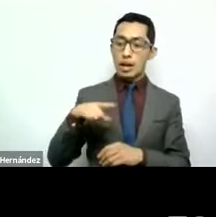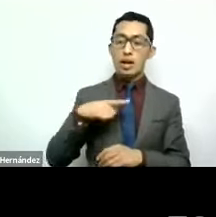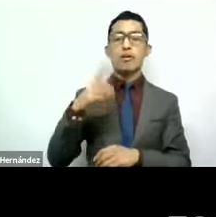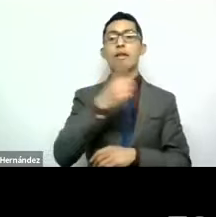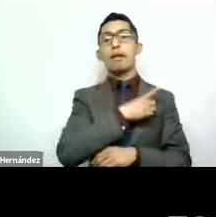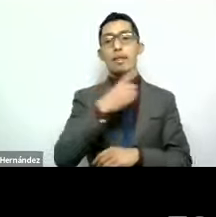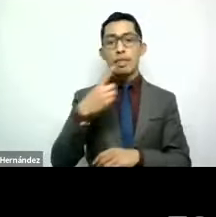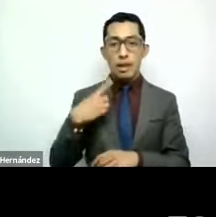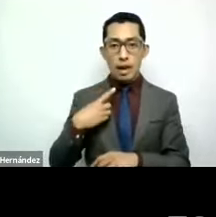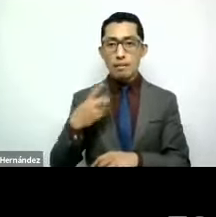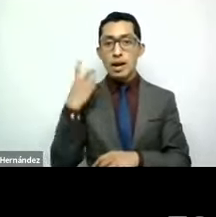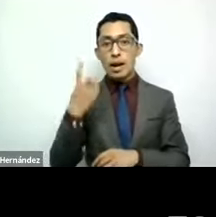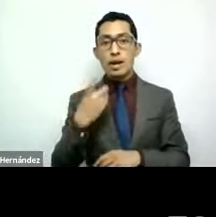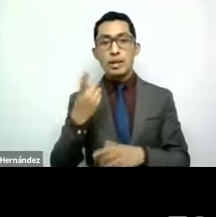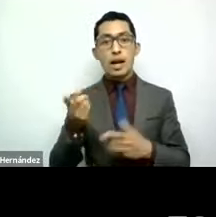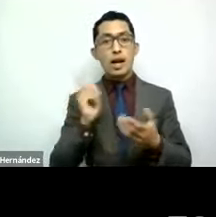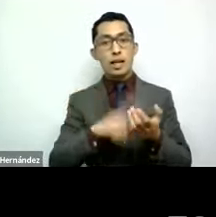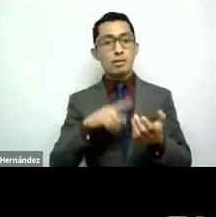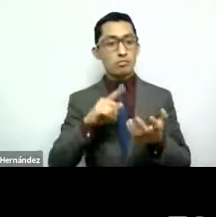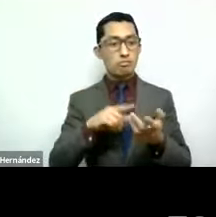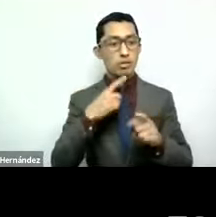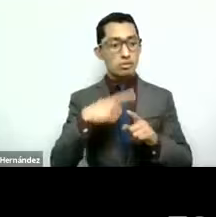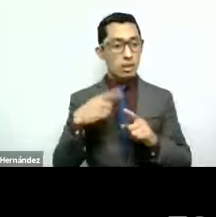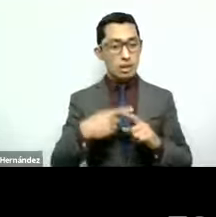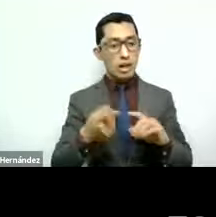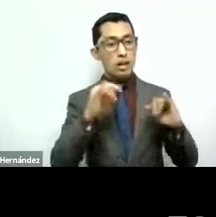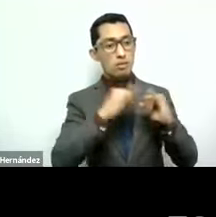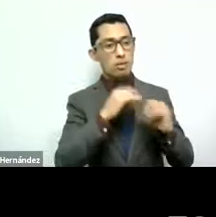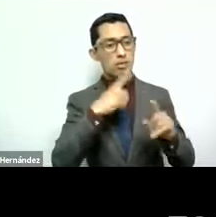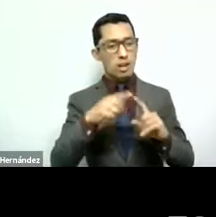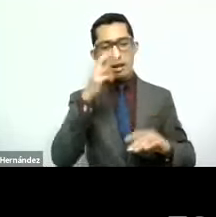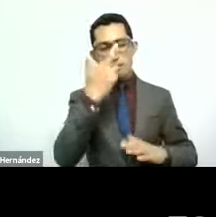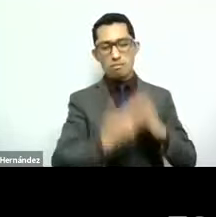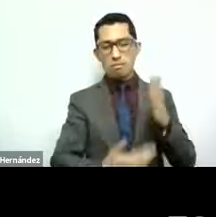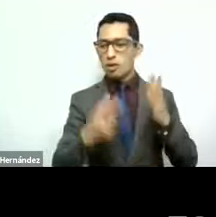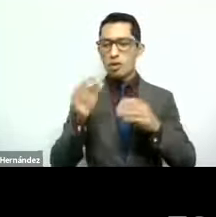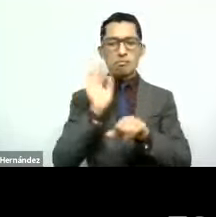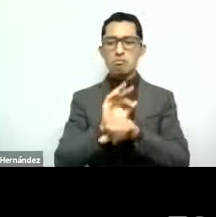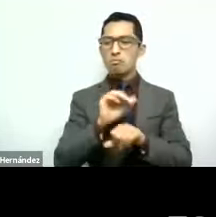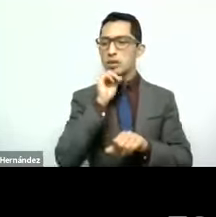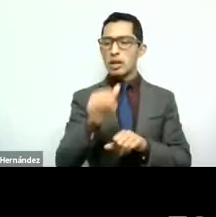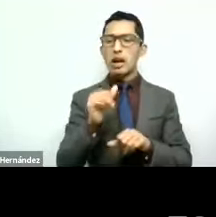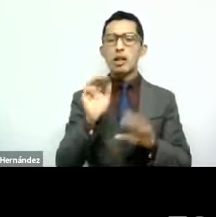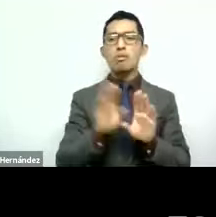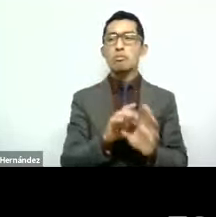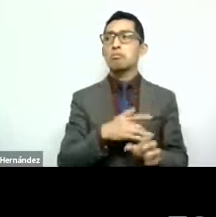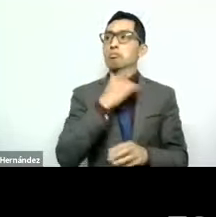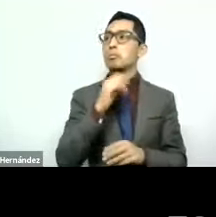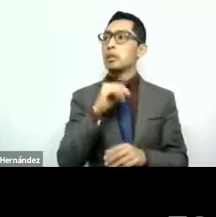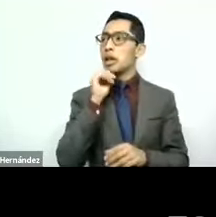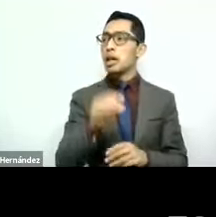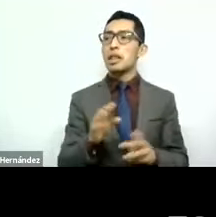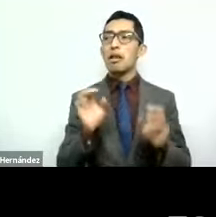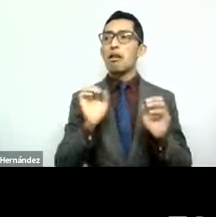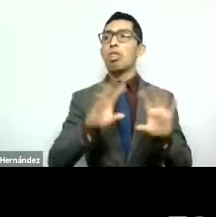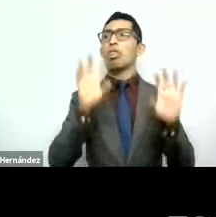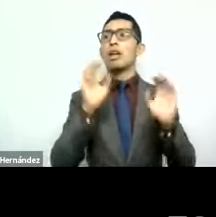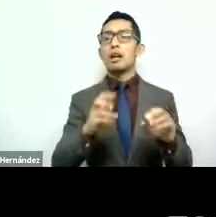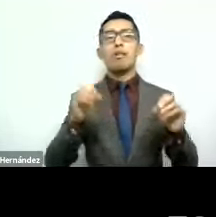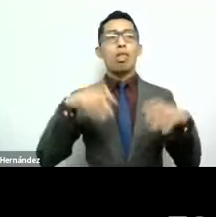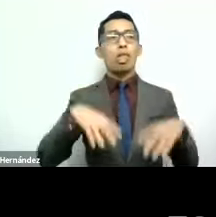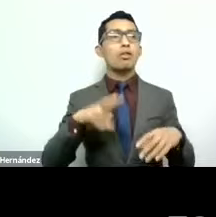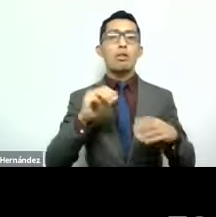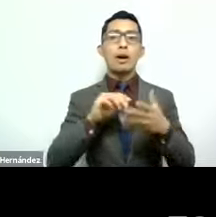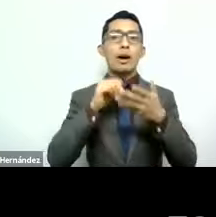lado esas violencias institucionales traducidas en la indiferencia, en la negligencia, en el desdén por atender